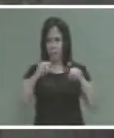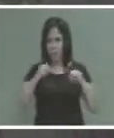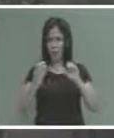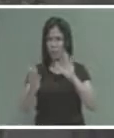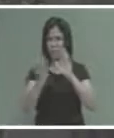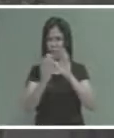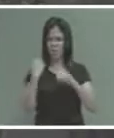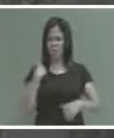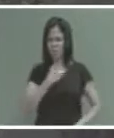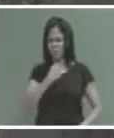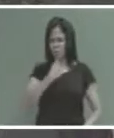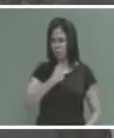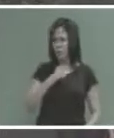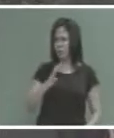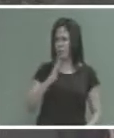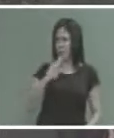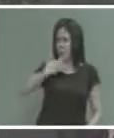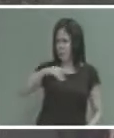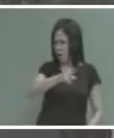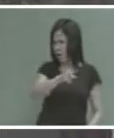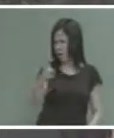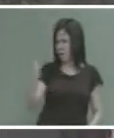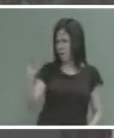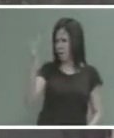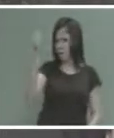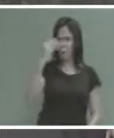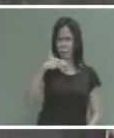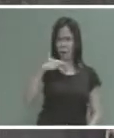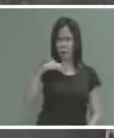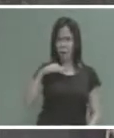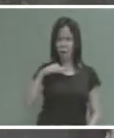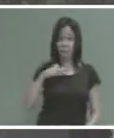criticamos tanto y que la definimos de tan mala manera,